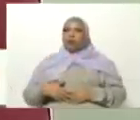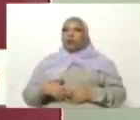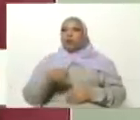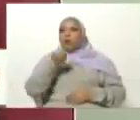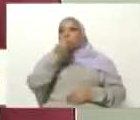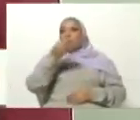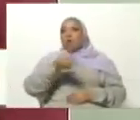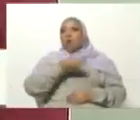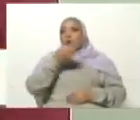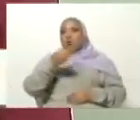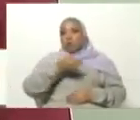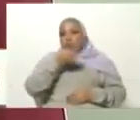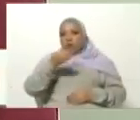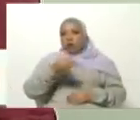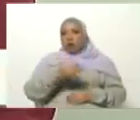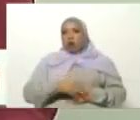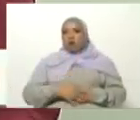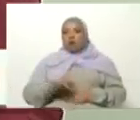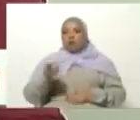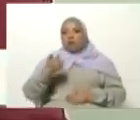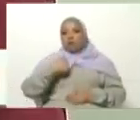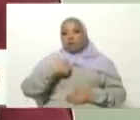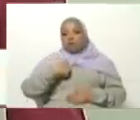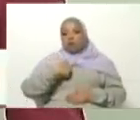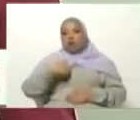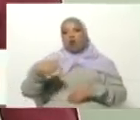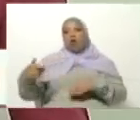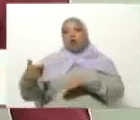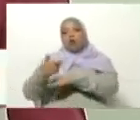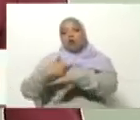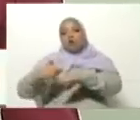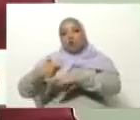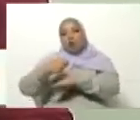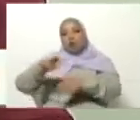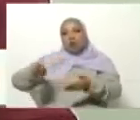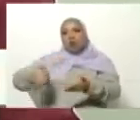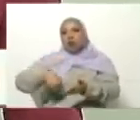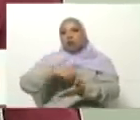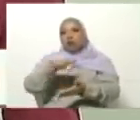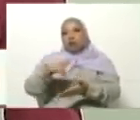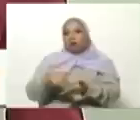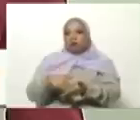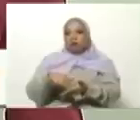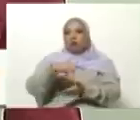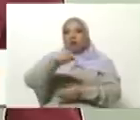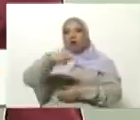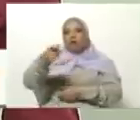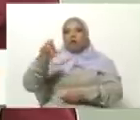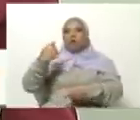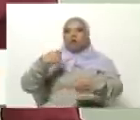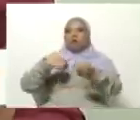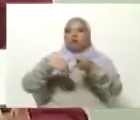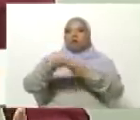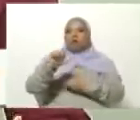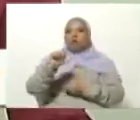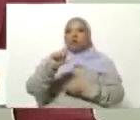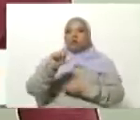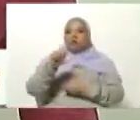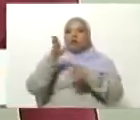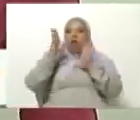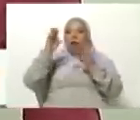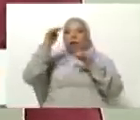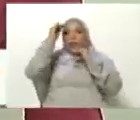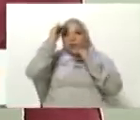tardes. Mi pregunta es la siguiente. Si el gobierno nacional ha destinado parte de su presupuesto a los sectores que serán